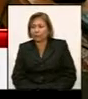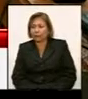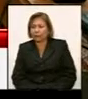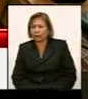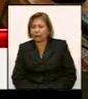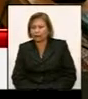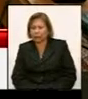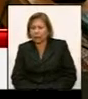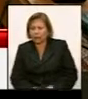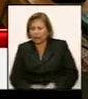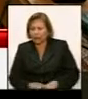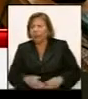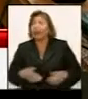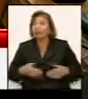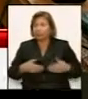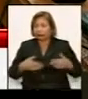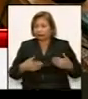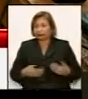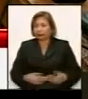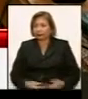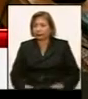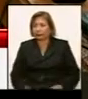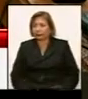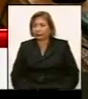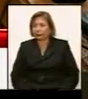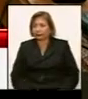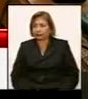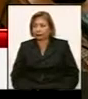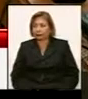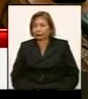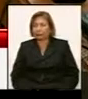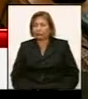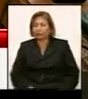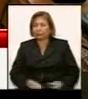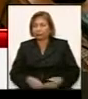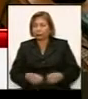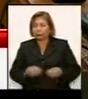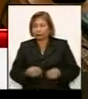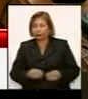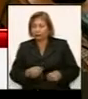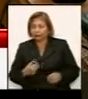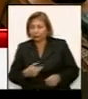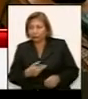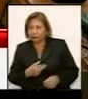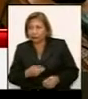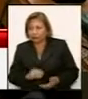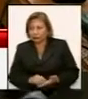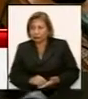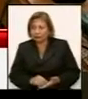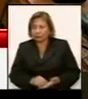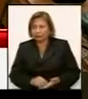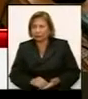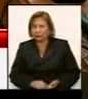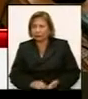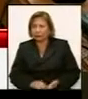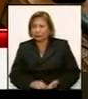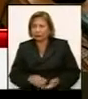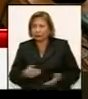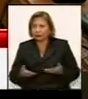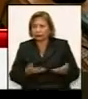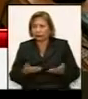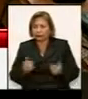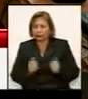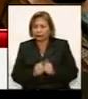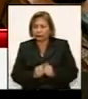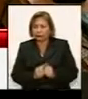entender un poco más la problemática gracias rapidito a los cuentos bueno somos hiper derecho somos una ong